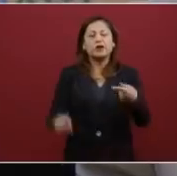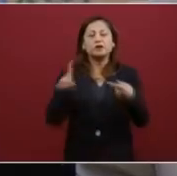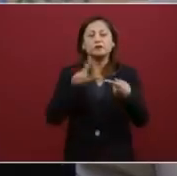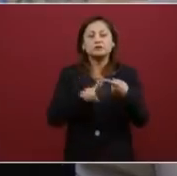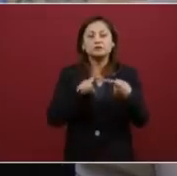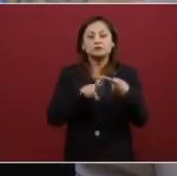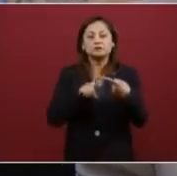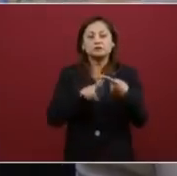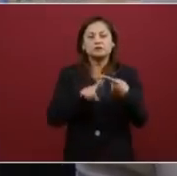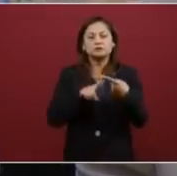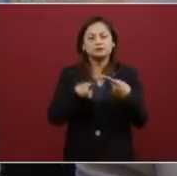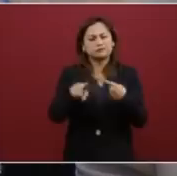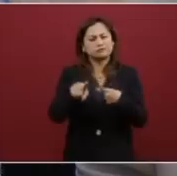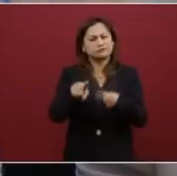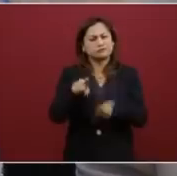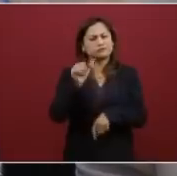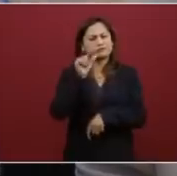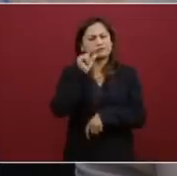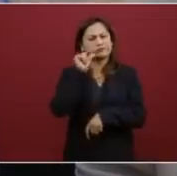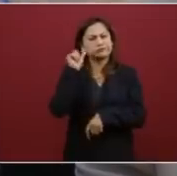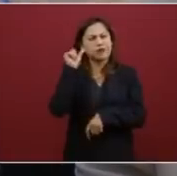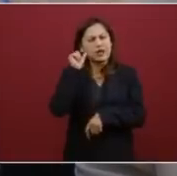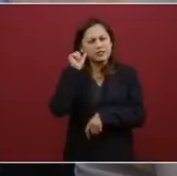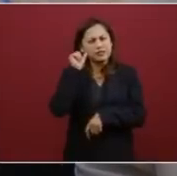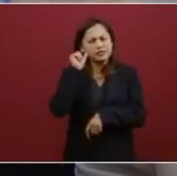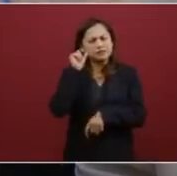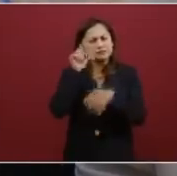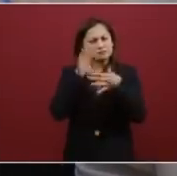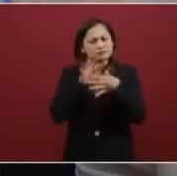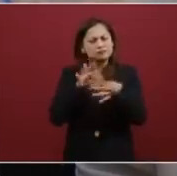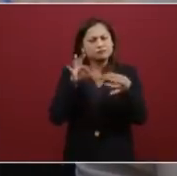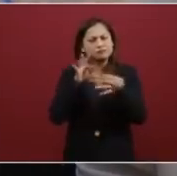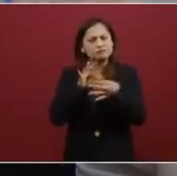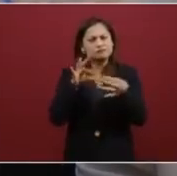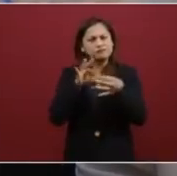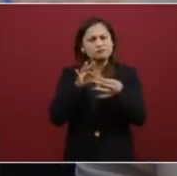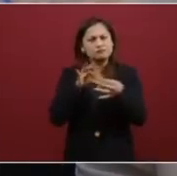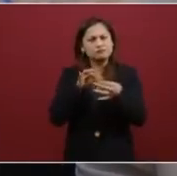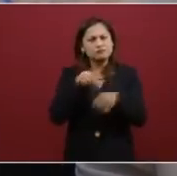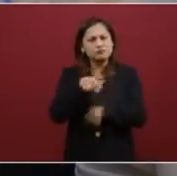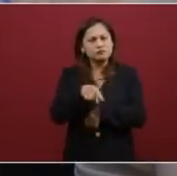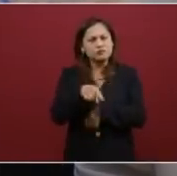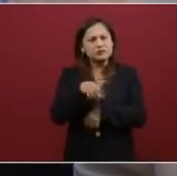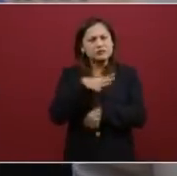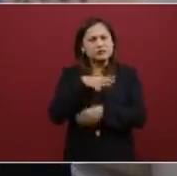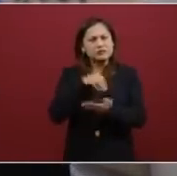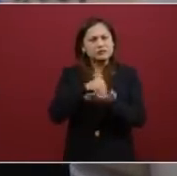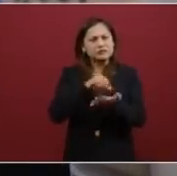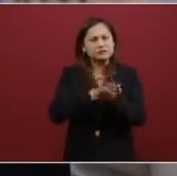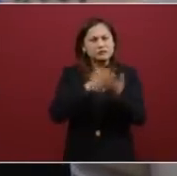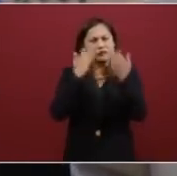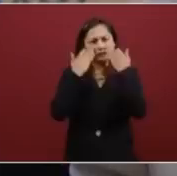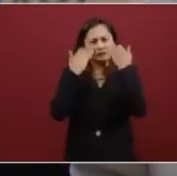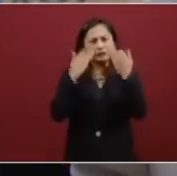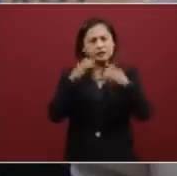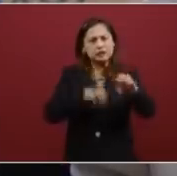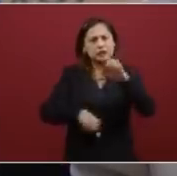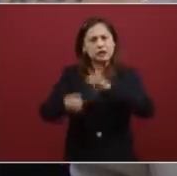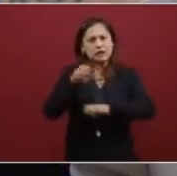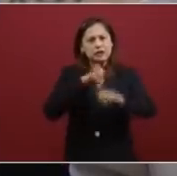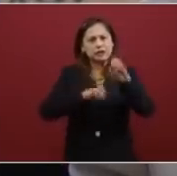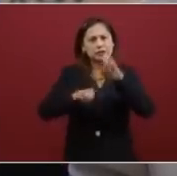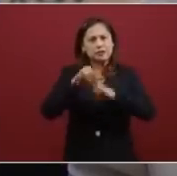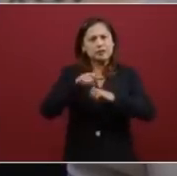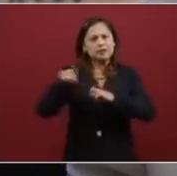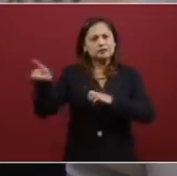ayer decía que tienen las pruebas de que las empresas que van a participar en la refinería de Dos